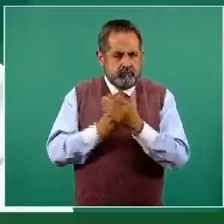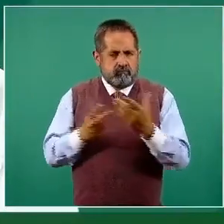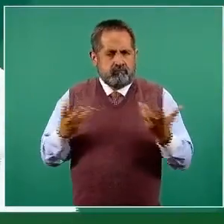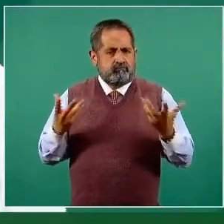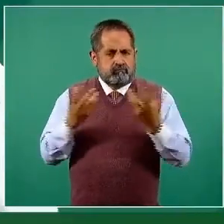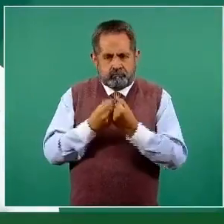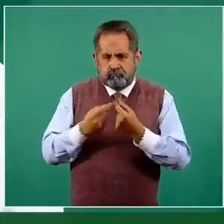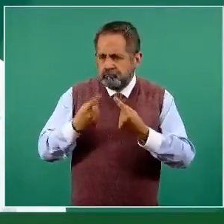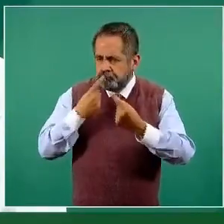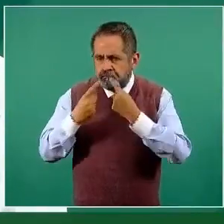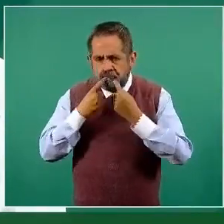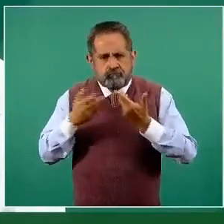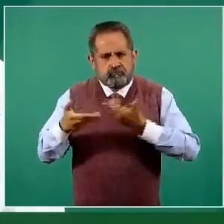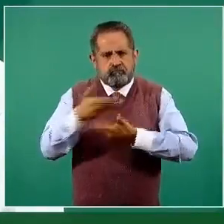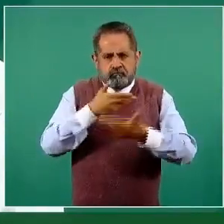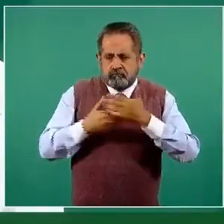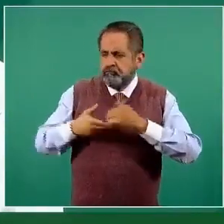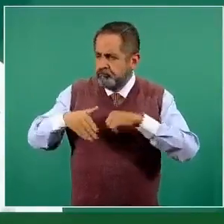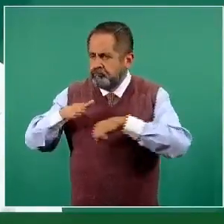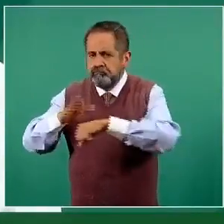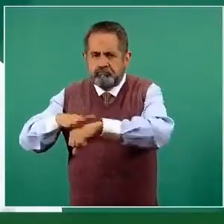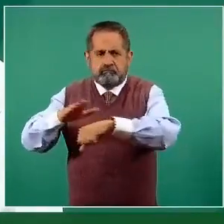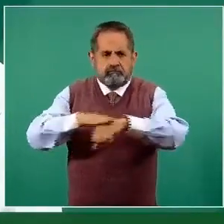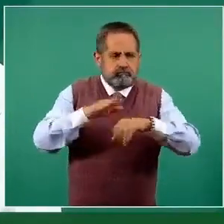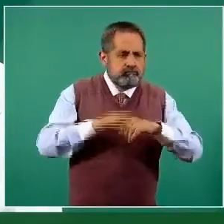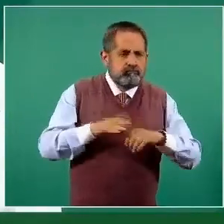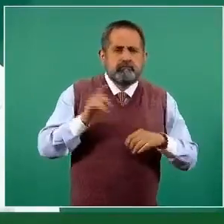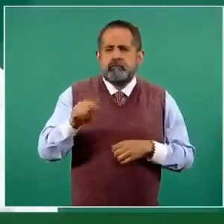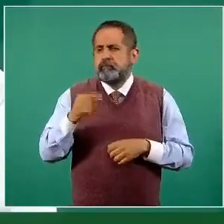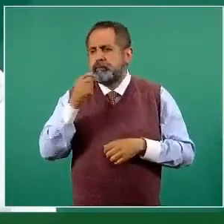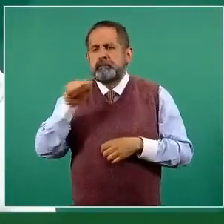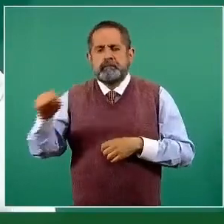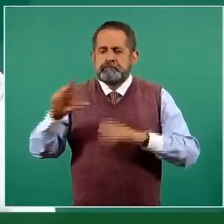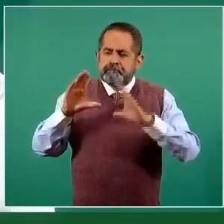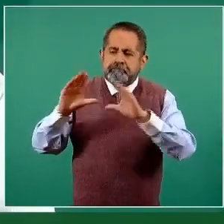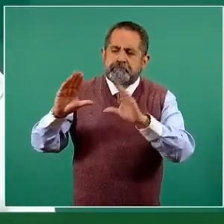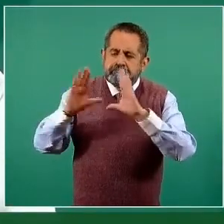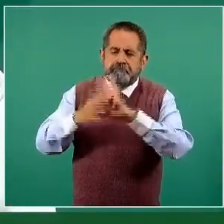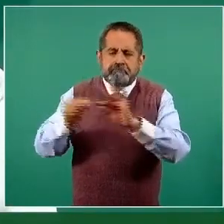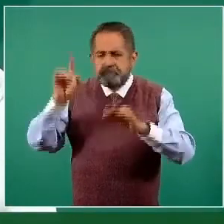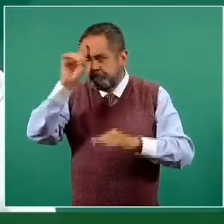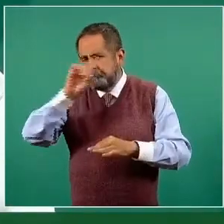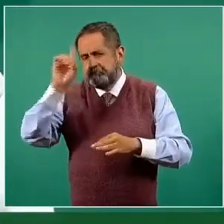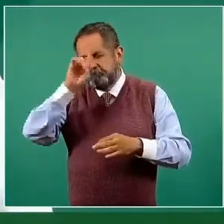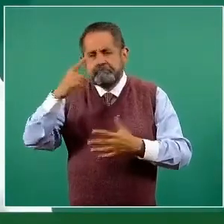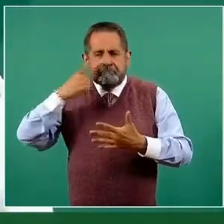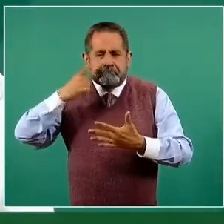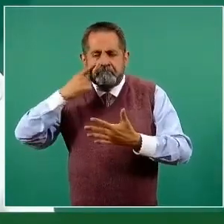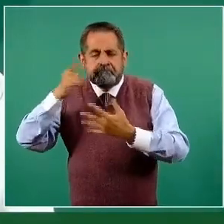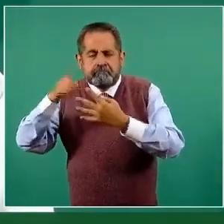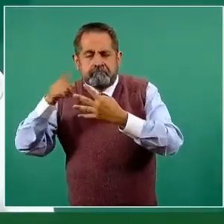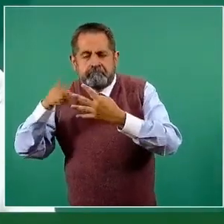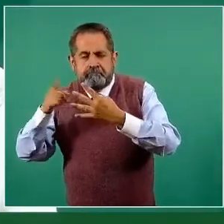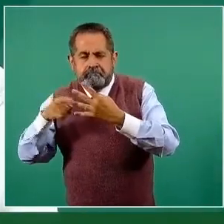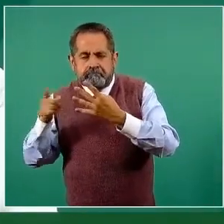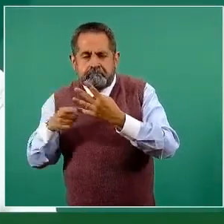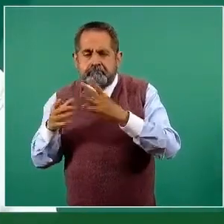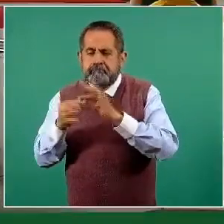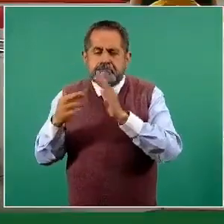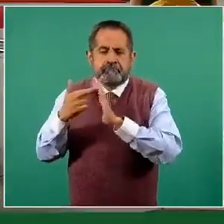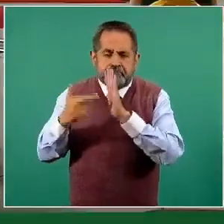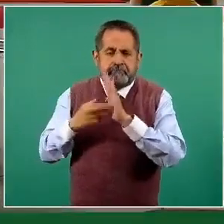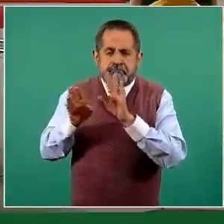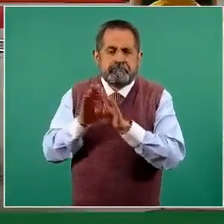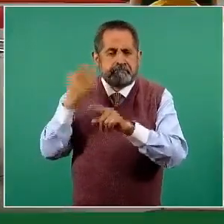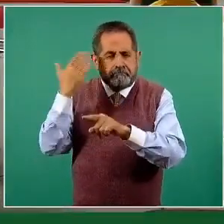pública, estarán dándole seguimiento al entrenamiento de las comunidades escolares para que existan los